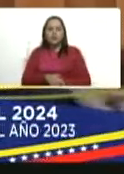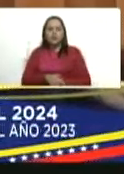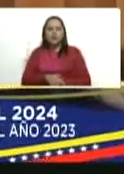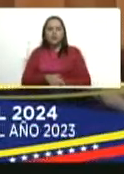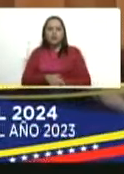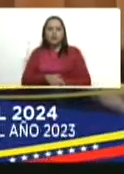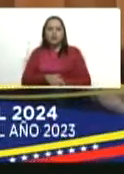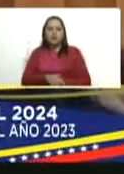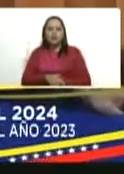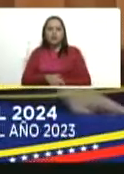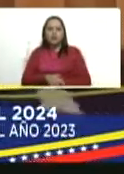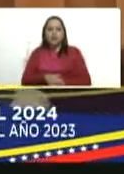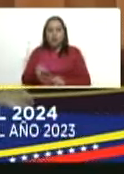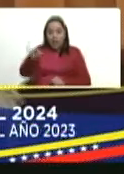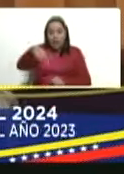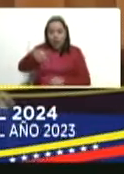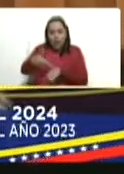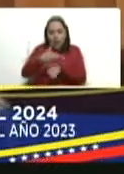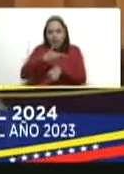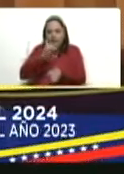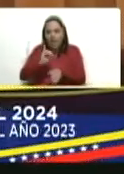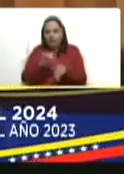Ellos estuvieron en el poder